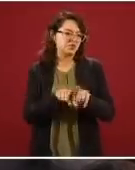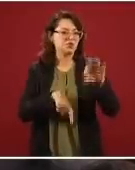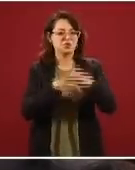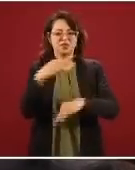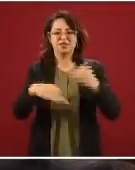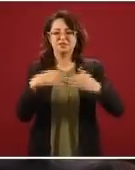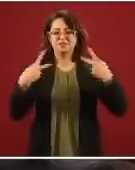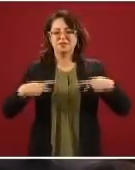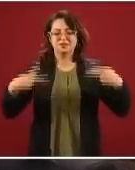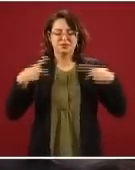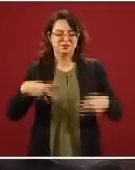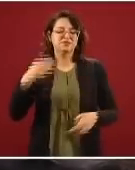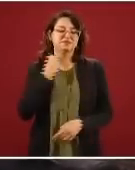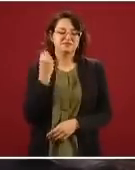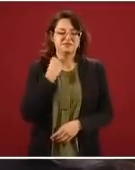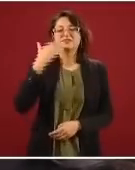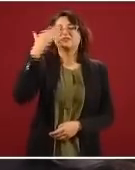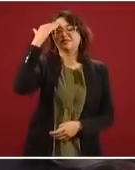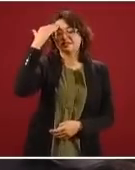se separaba